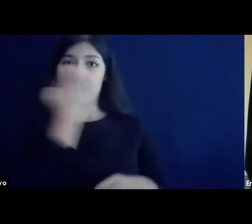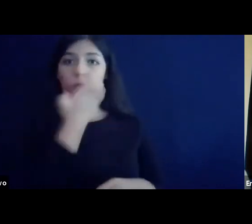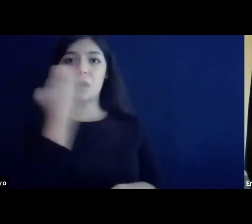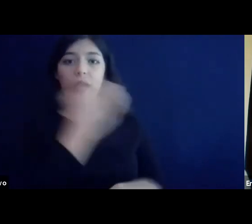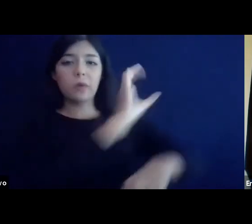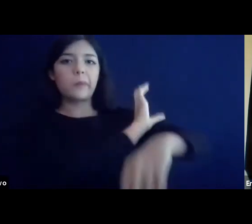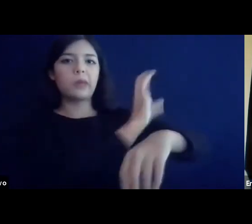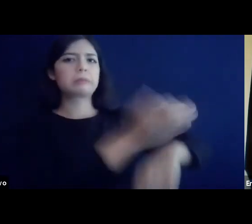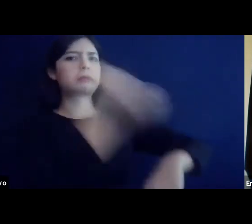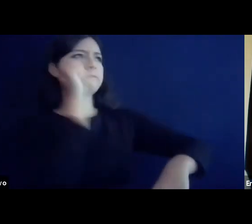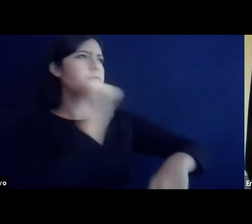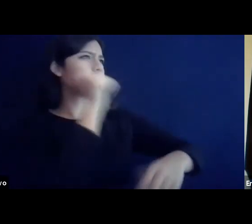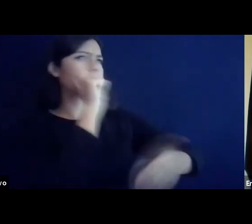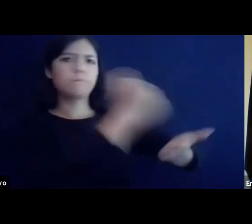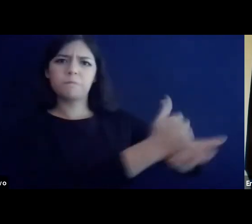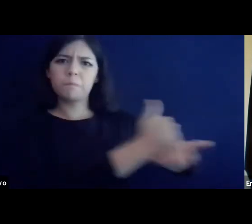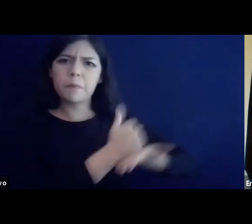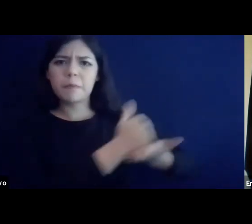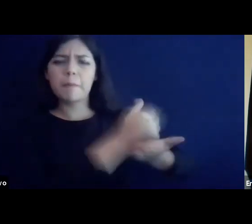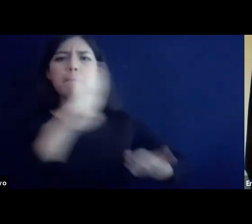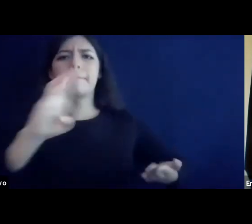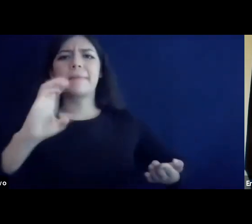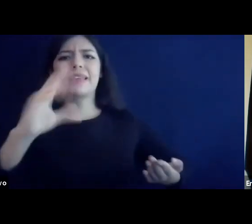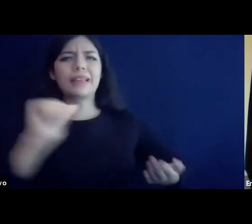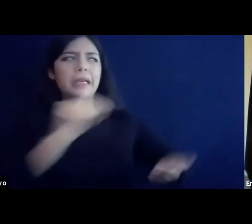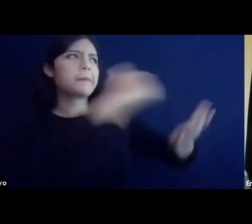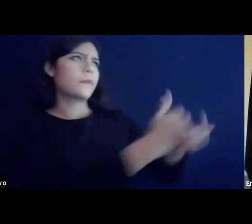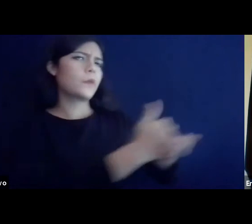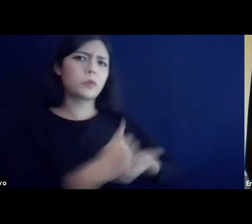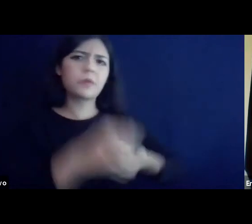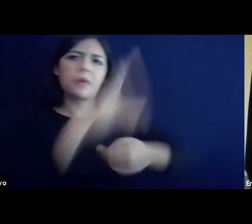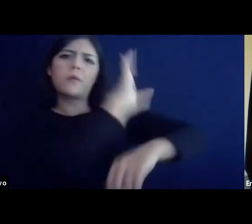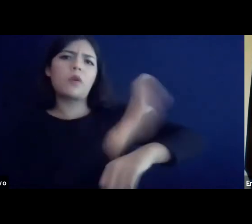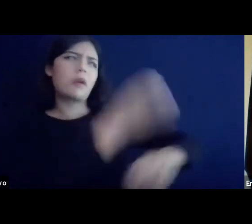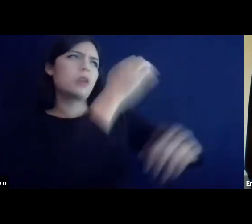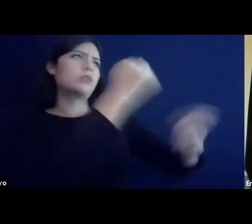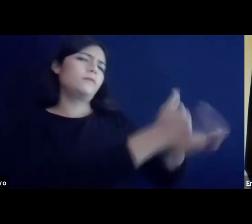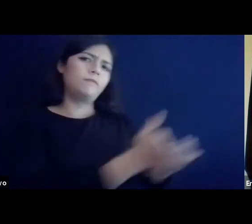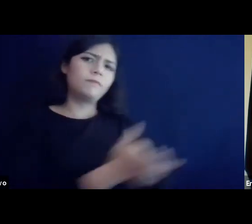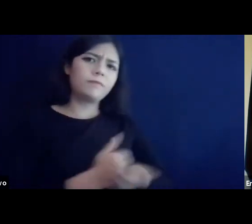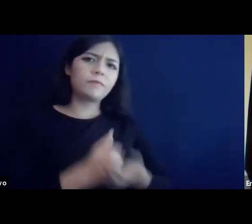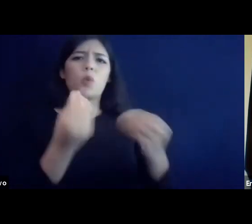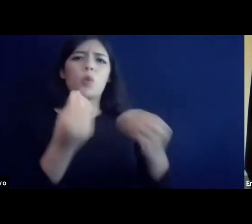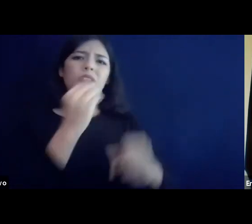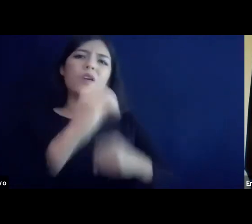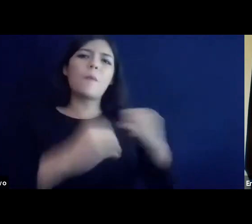a que tuviera becas, a que tuviera muchas oportunidades, pero desde que iba a hacer el